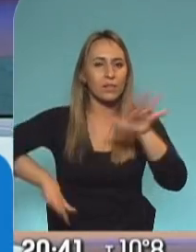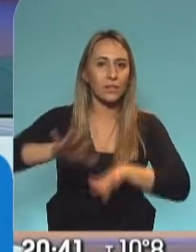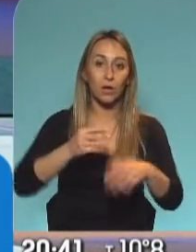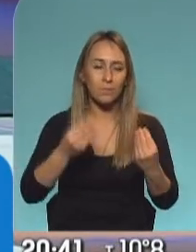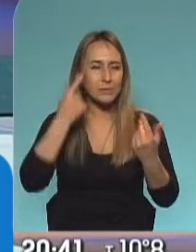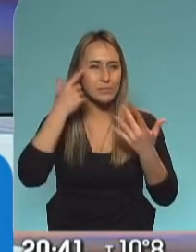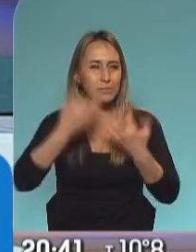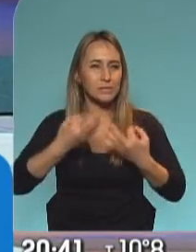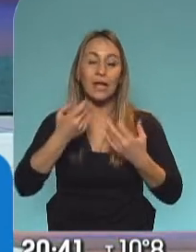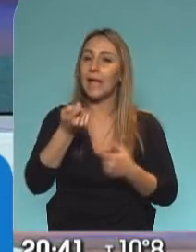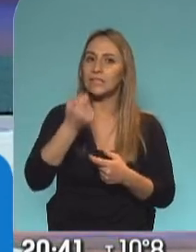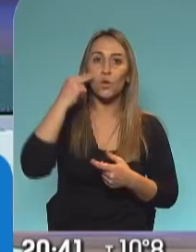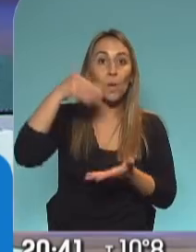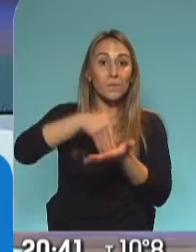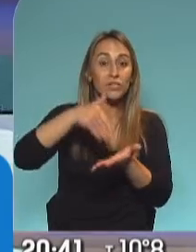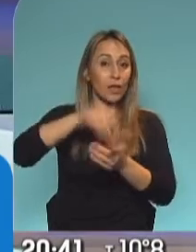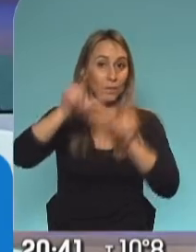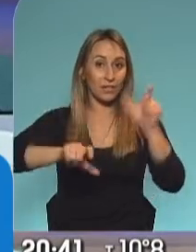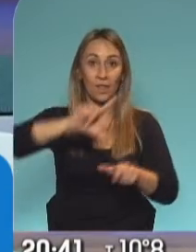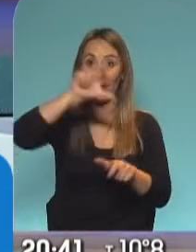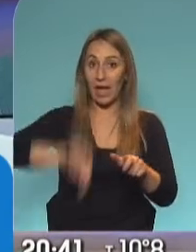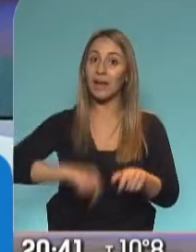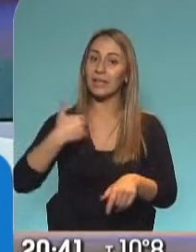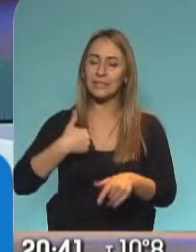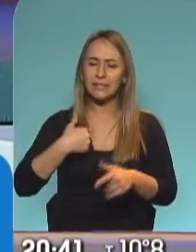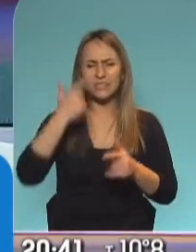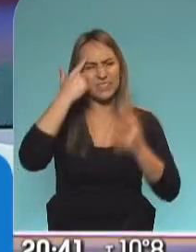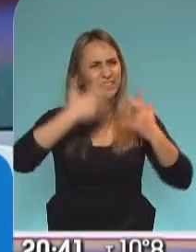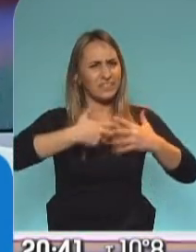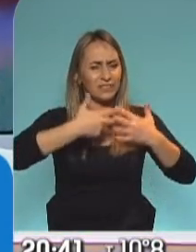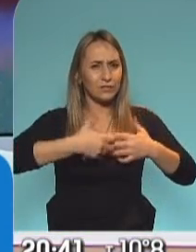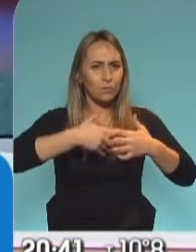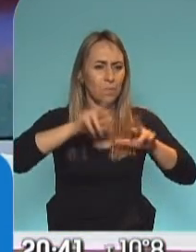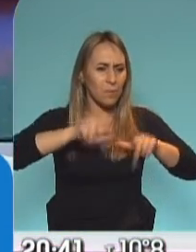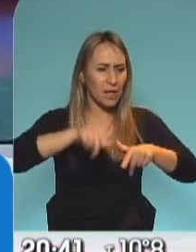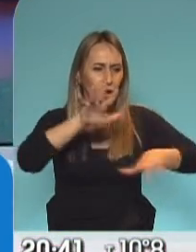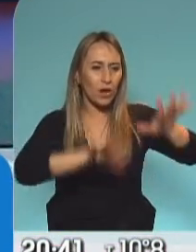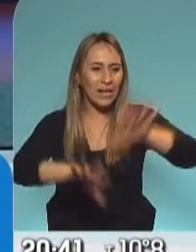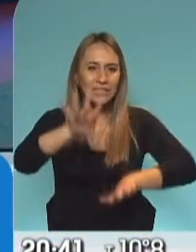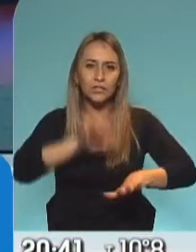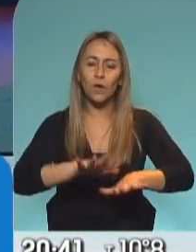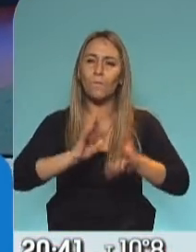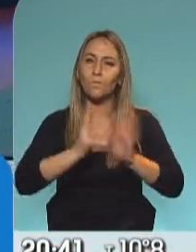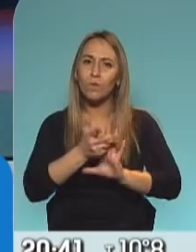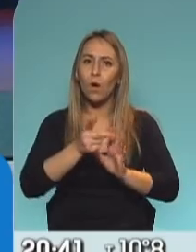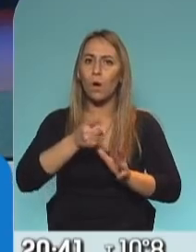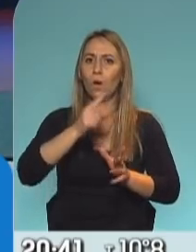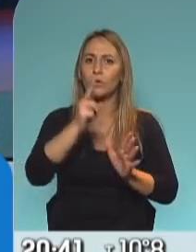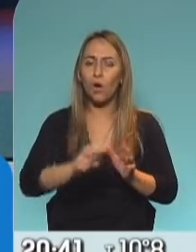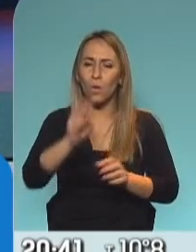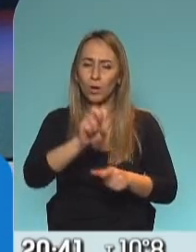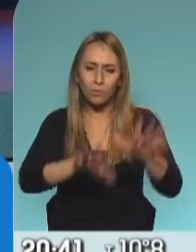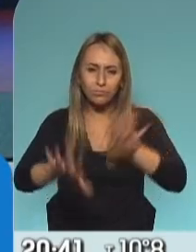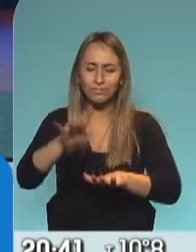de argentinos y argentinas, entonces organizar el cobro era bien complicado y decidimos que todos y todas